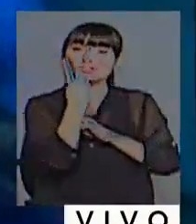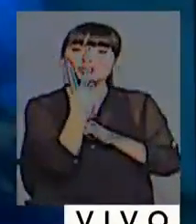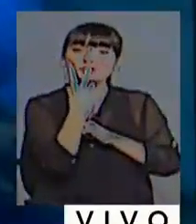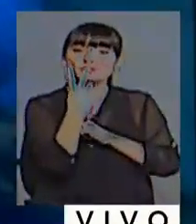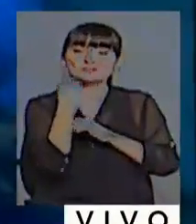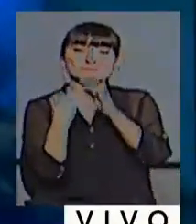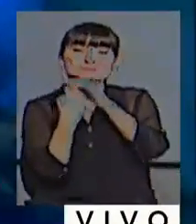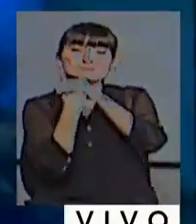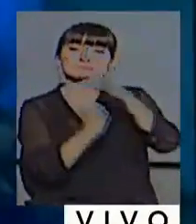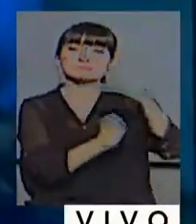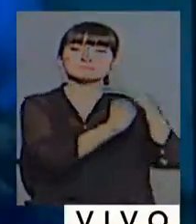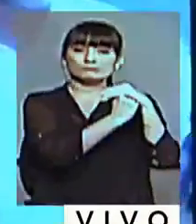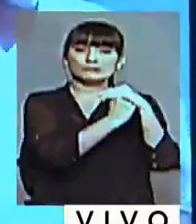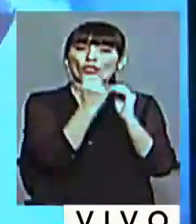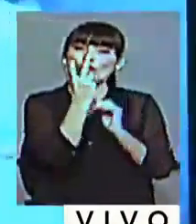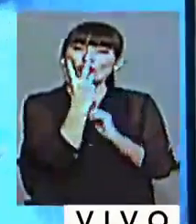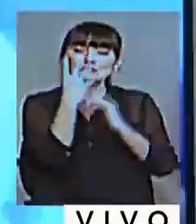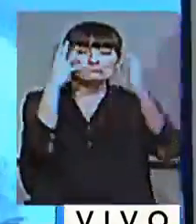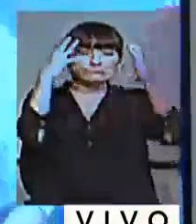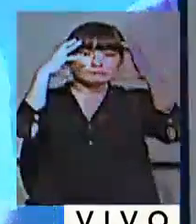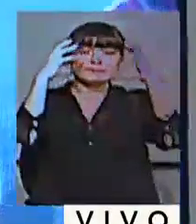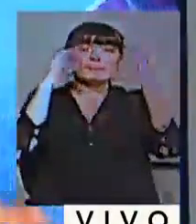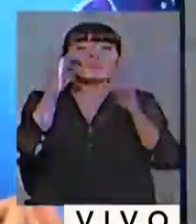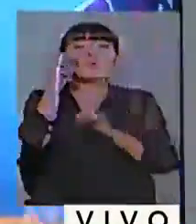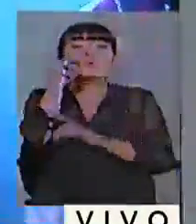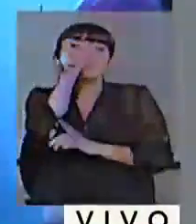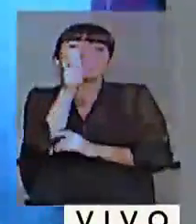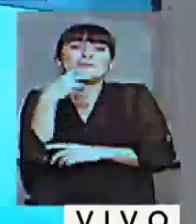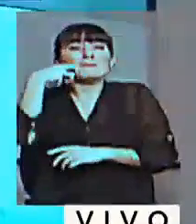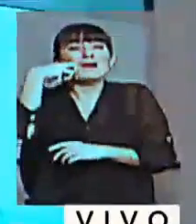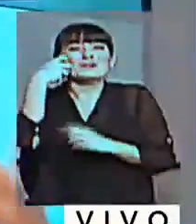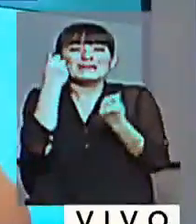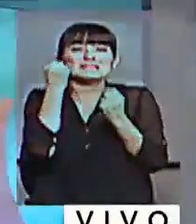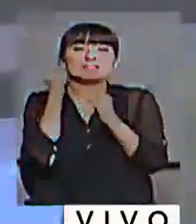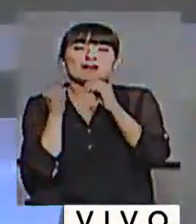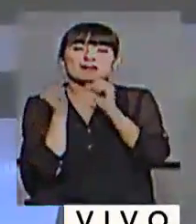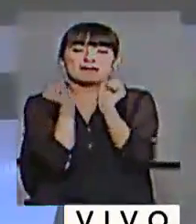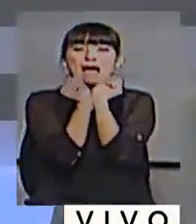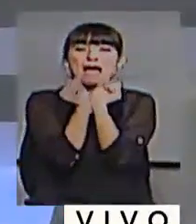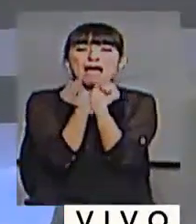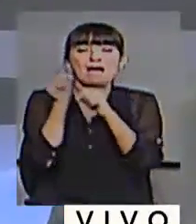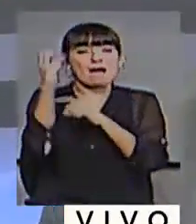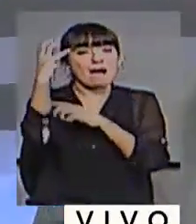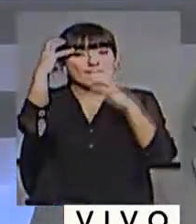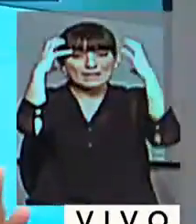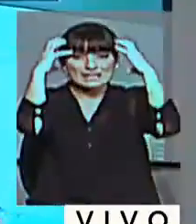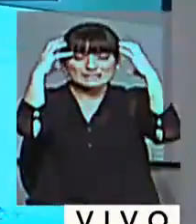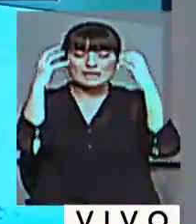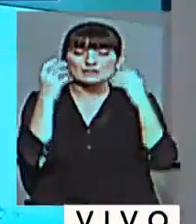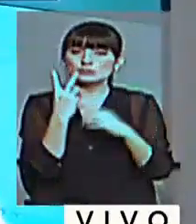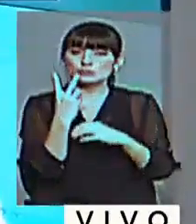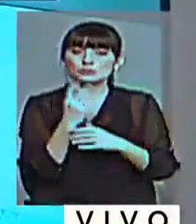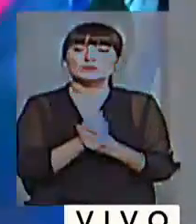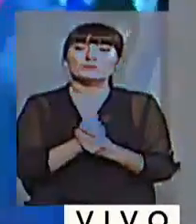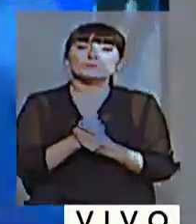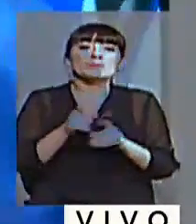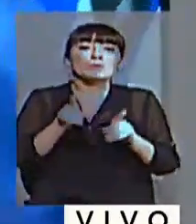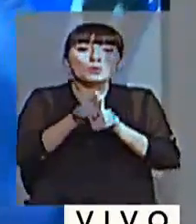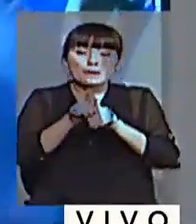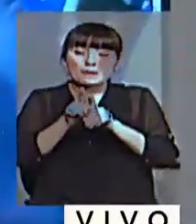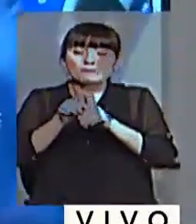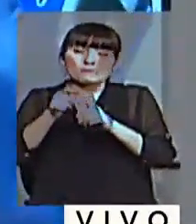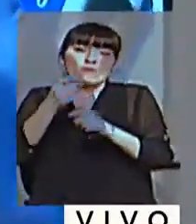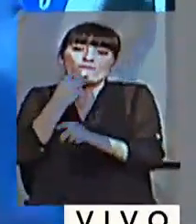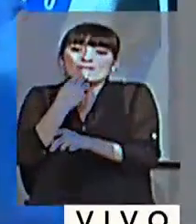loable desde el punto de vista estrictamente humano, y que como cristianos aspiren a que viva, pero en